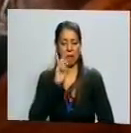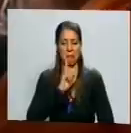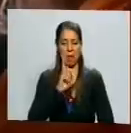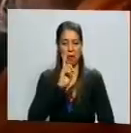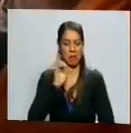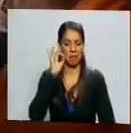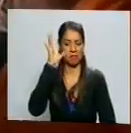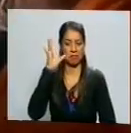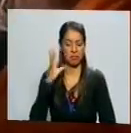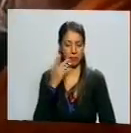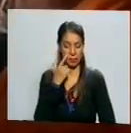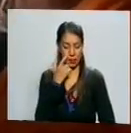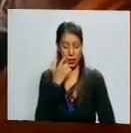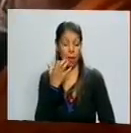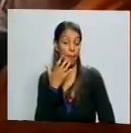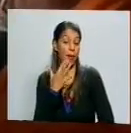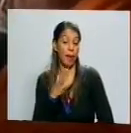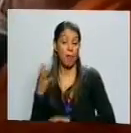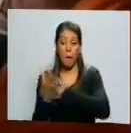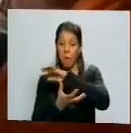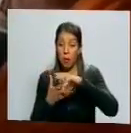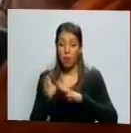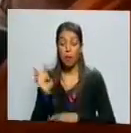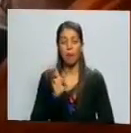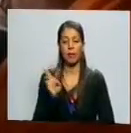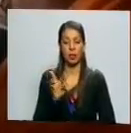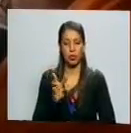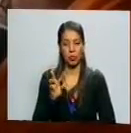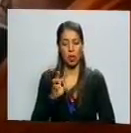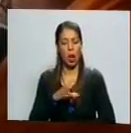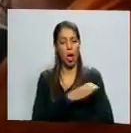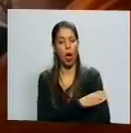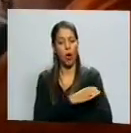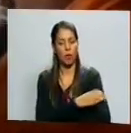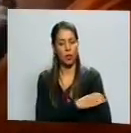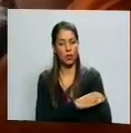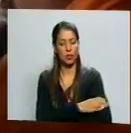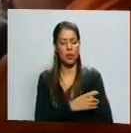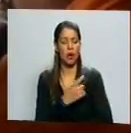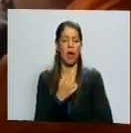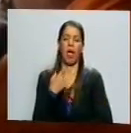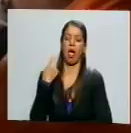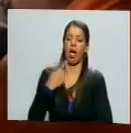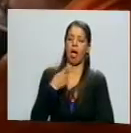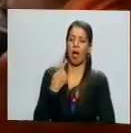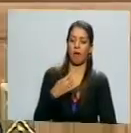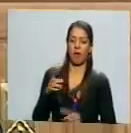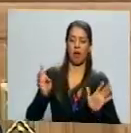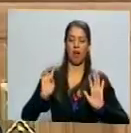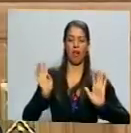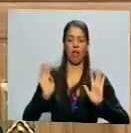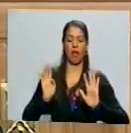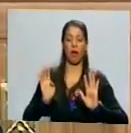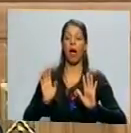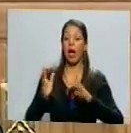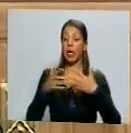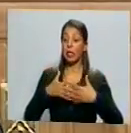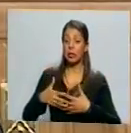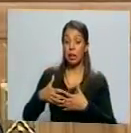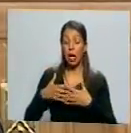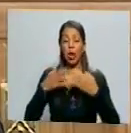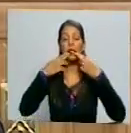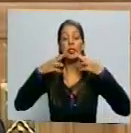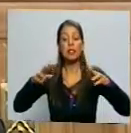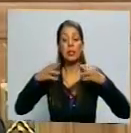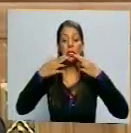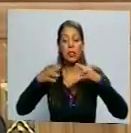situación en el país, ellos juegan posición adelantada, y cuando digo juego, la derecha internacional y su mascarón de